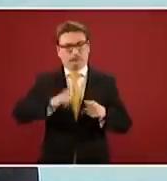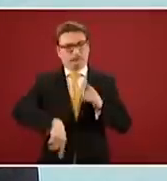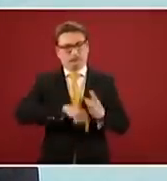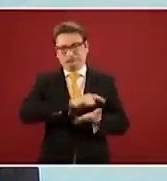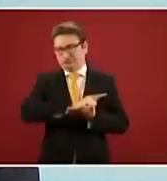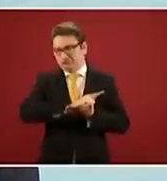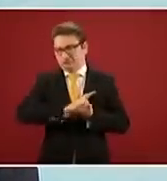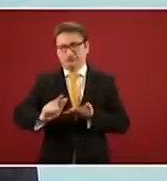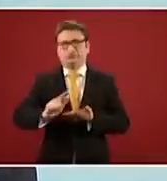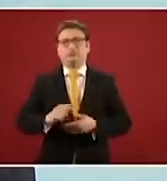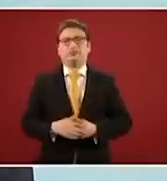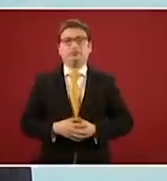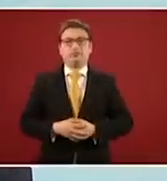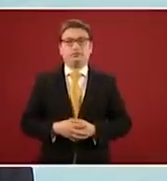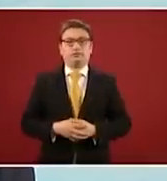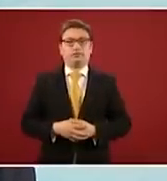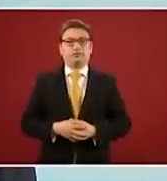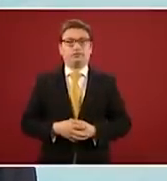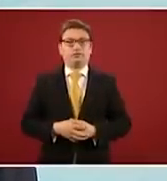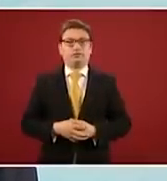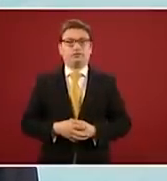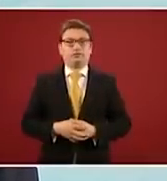que sin duda